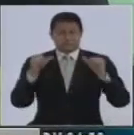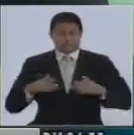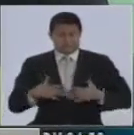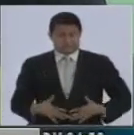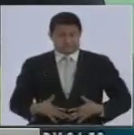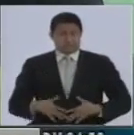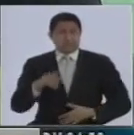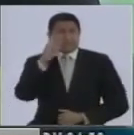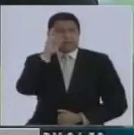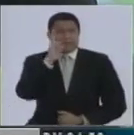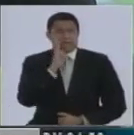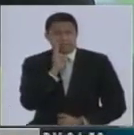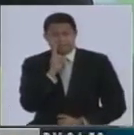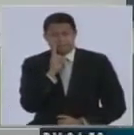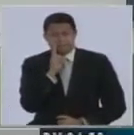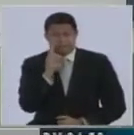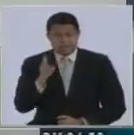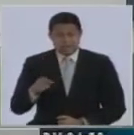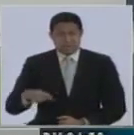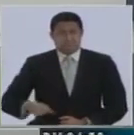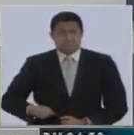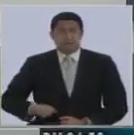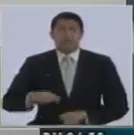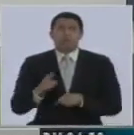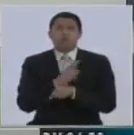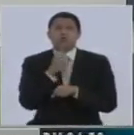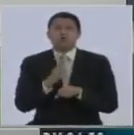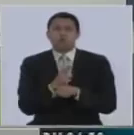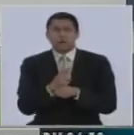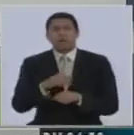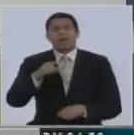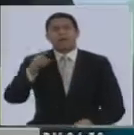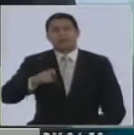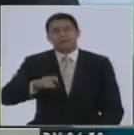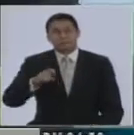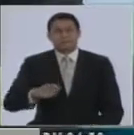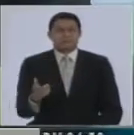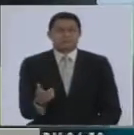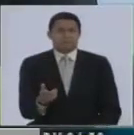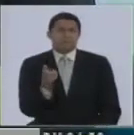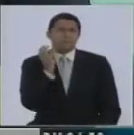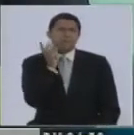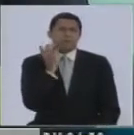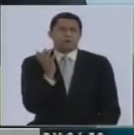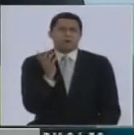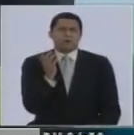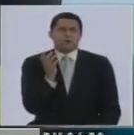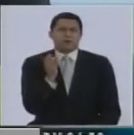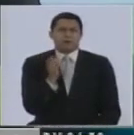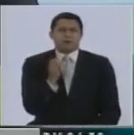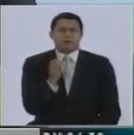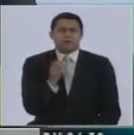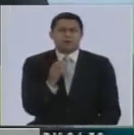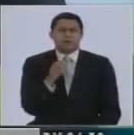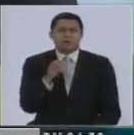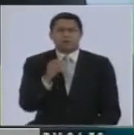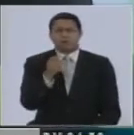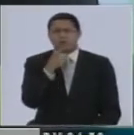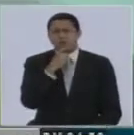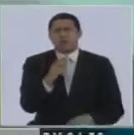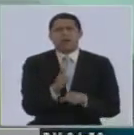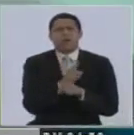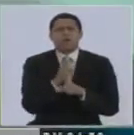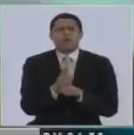depuración hepática que normalmente utilizamos para las drogas que verdad verdaderamente por ejemplo la atorvastatina que a una droga se usa para